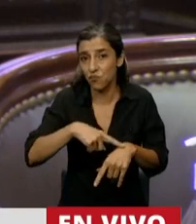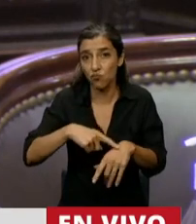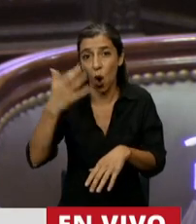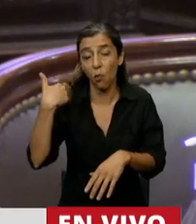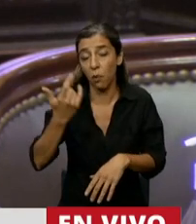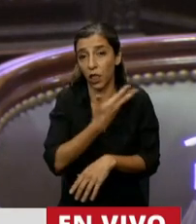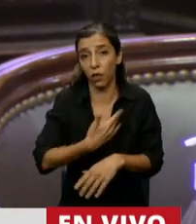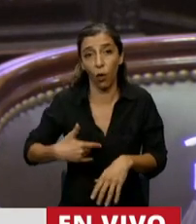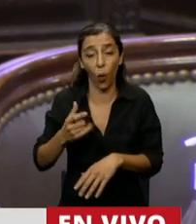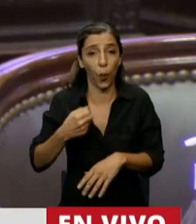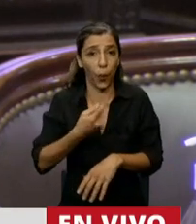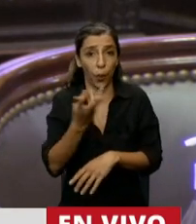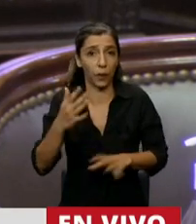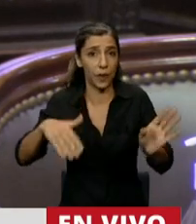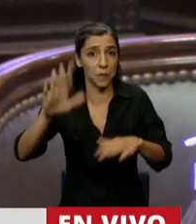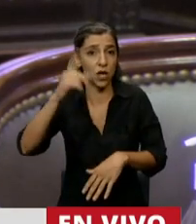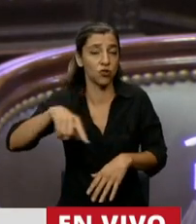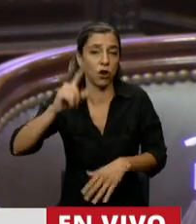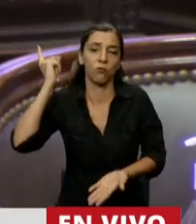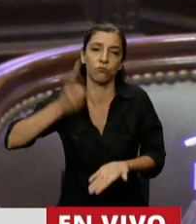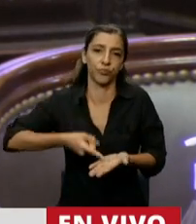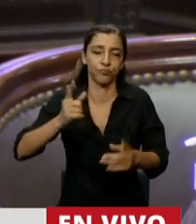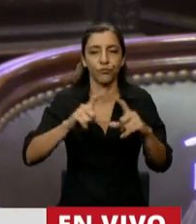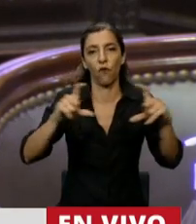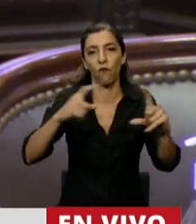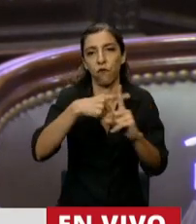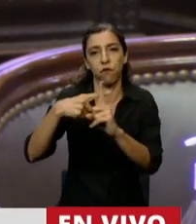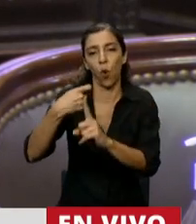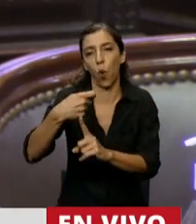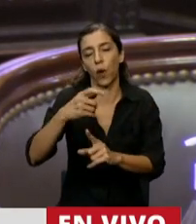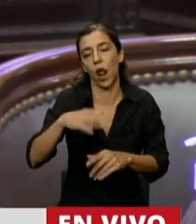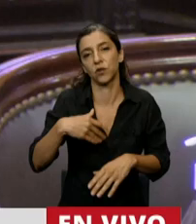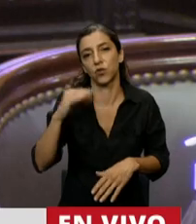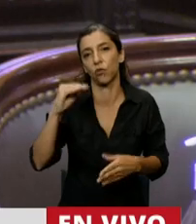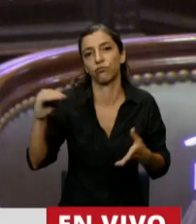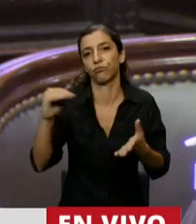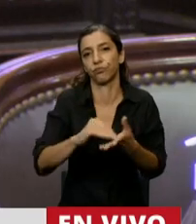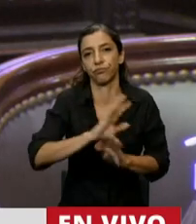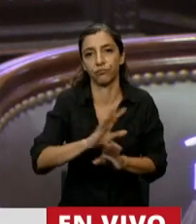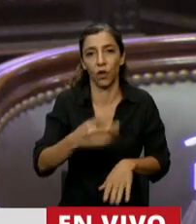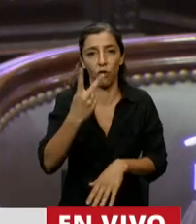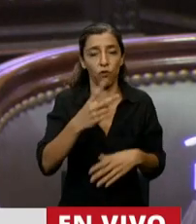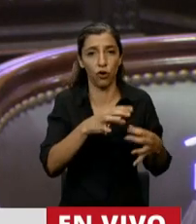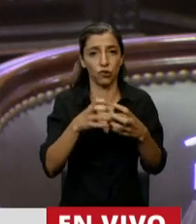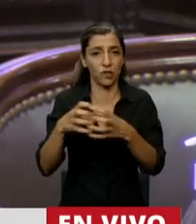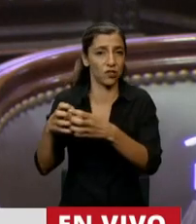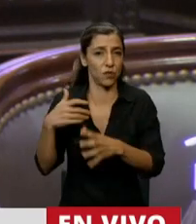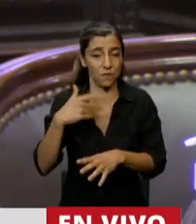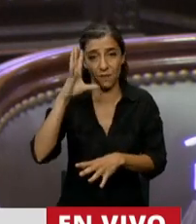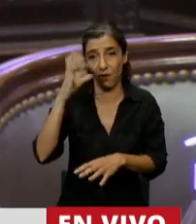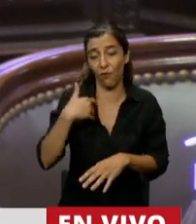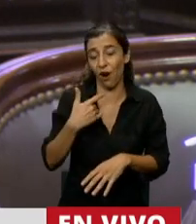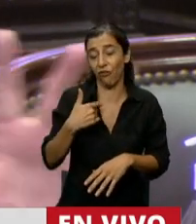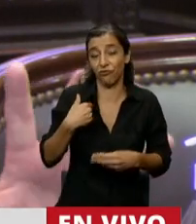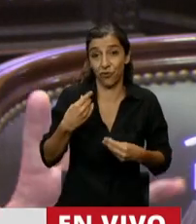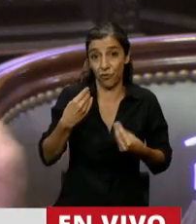quien ejercía el poder en ese momento, impuso una fórmula jubilatoria. En dos sesiones, me tocó participar, apenas asumido. En la